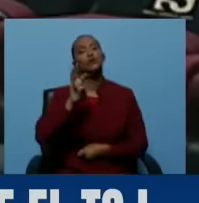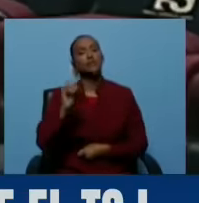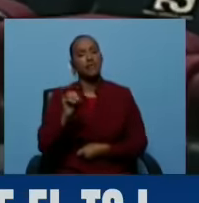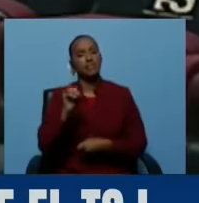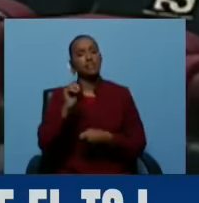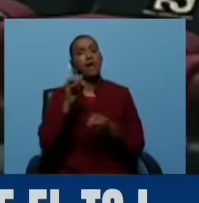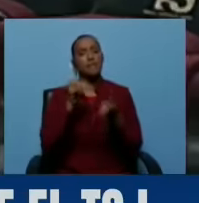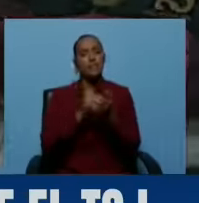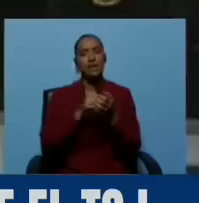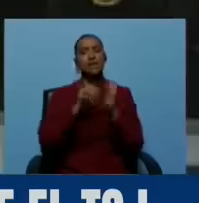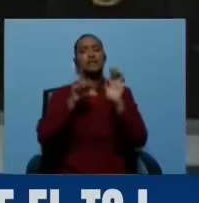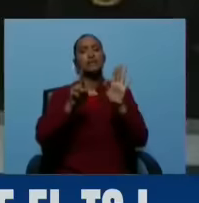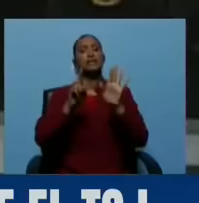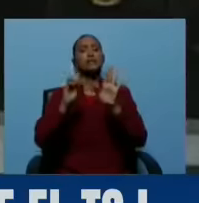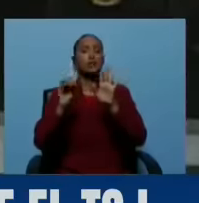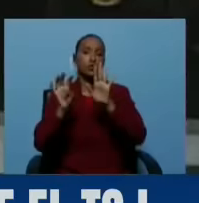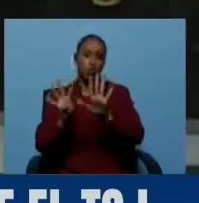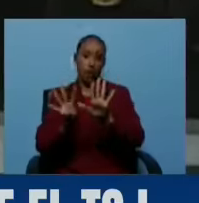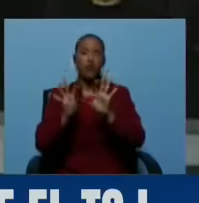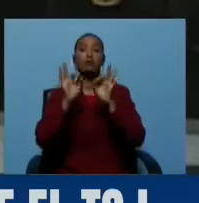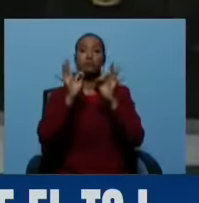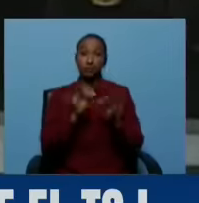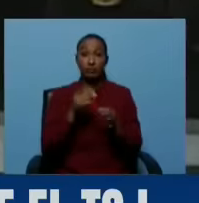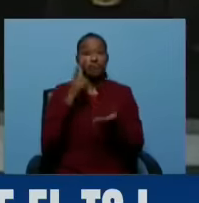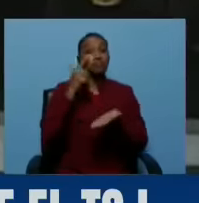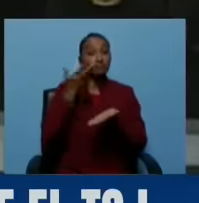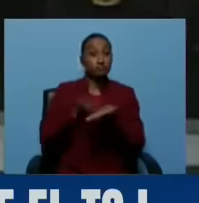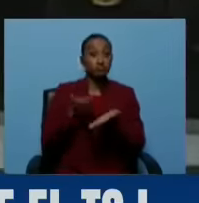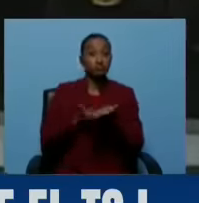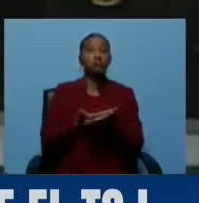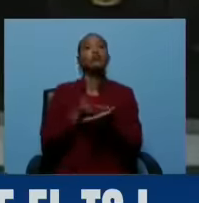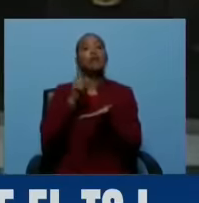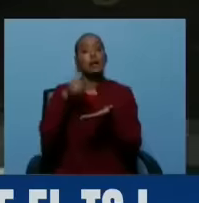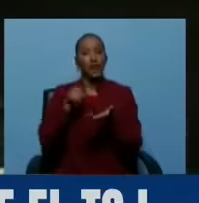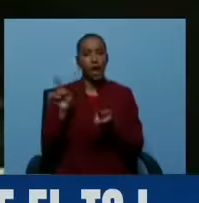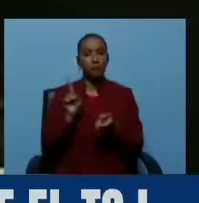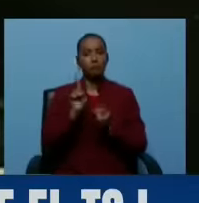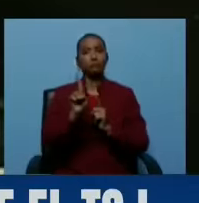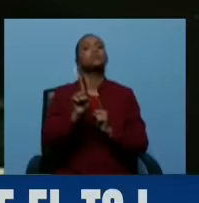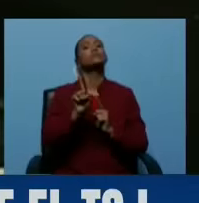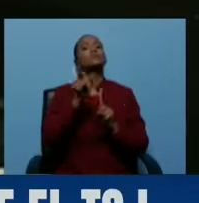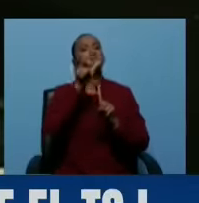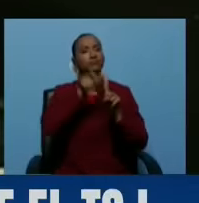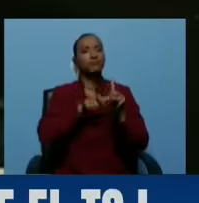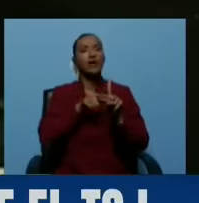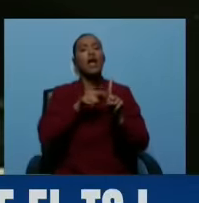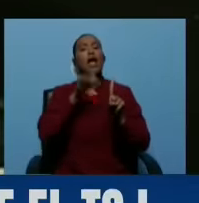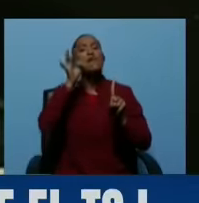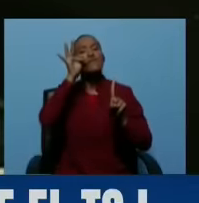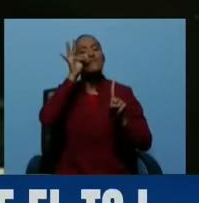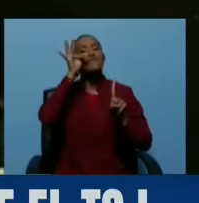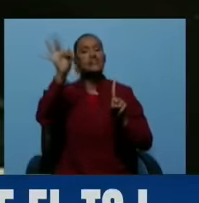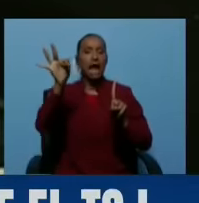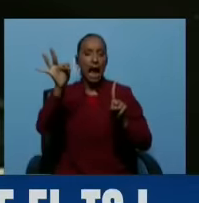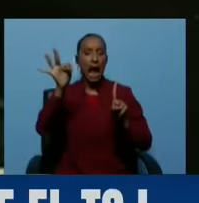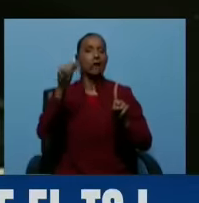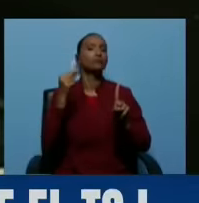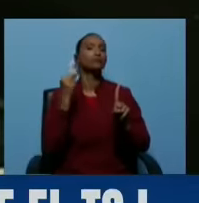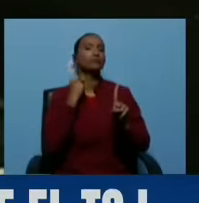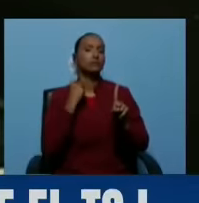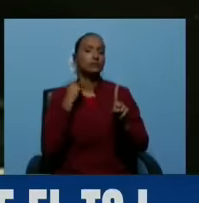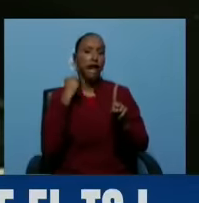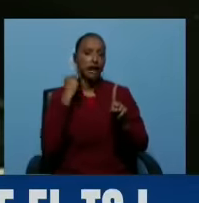232.609. Asimismo, se deja constancia que se encuentra presente el doctor Tarewilan Saab en el carácter de fiscal general